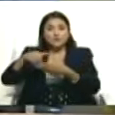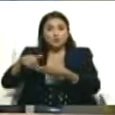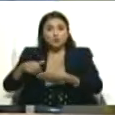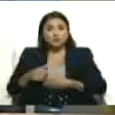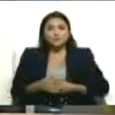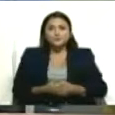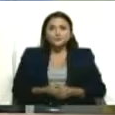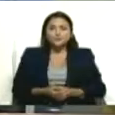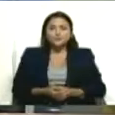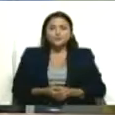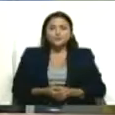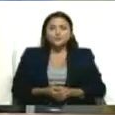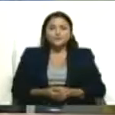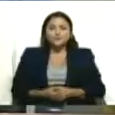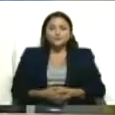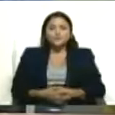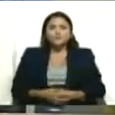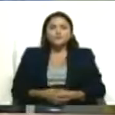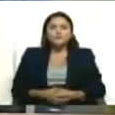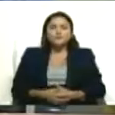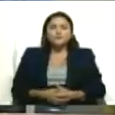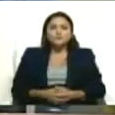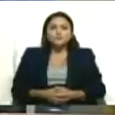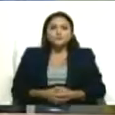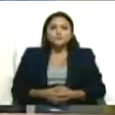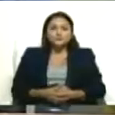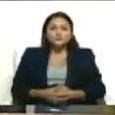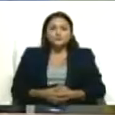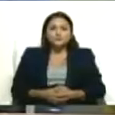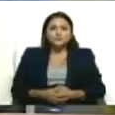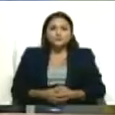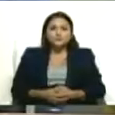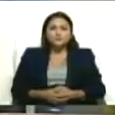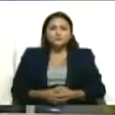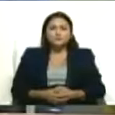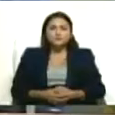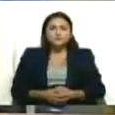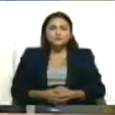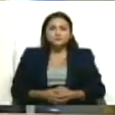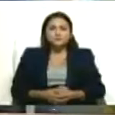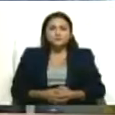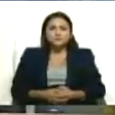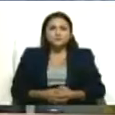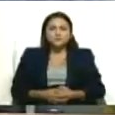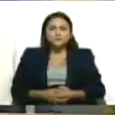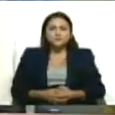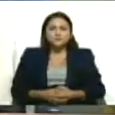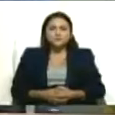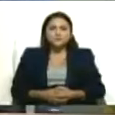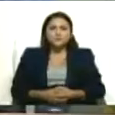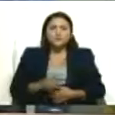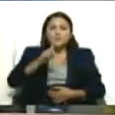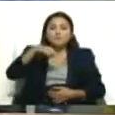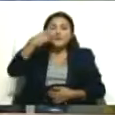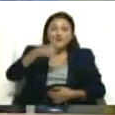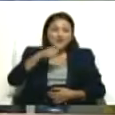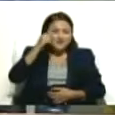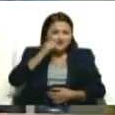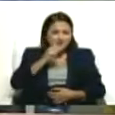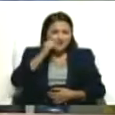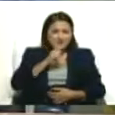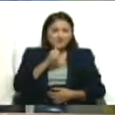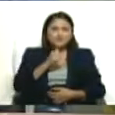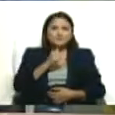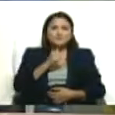sistema electoral que va a regir para el próximo 3 de diciembre. Y mañana también lo invitamos a la